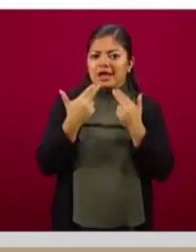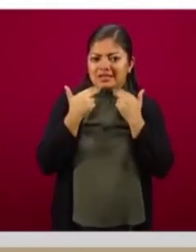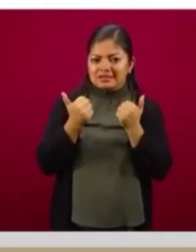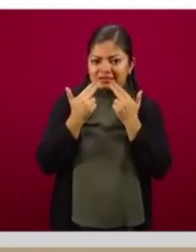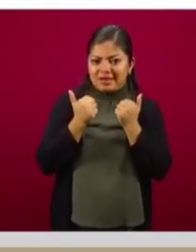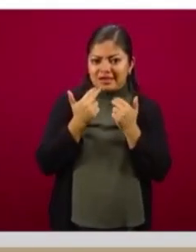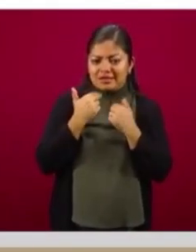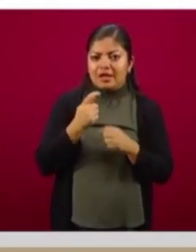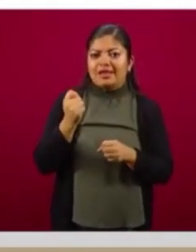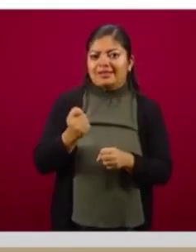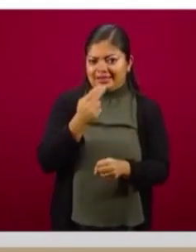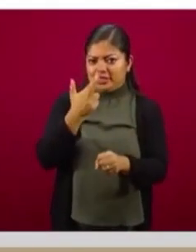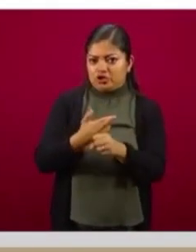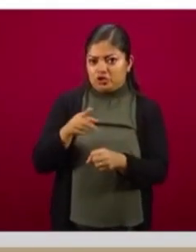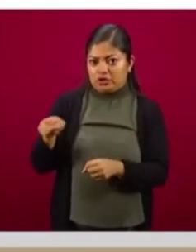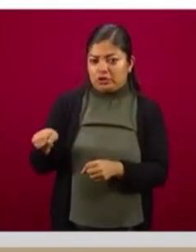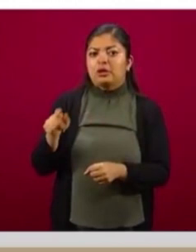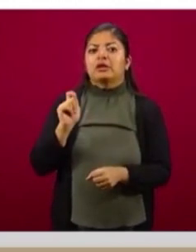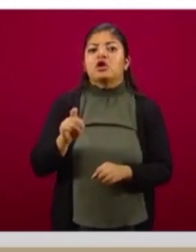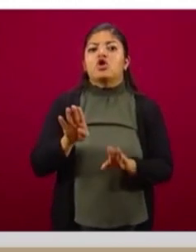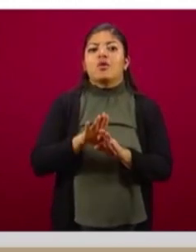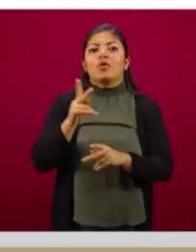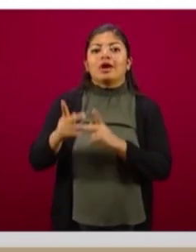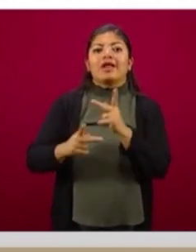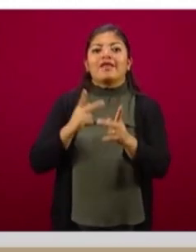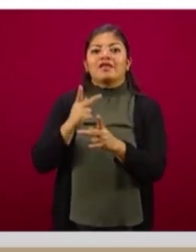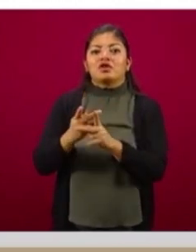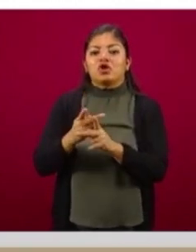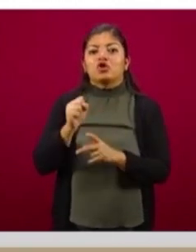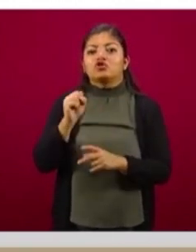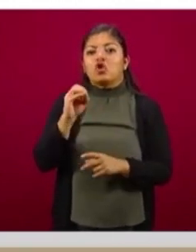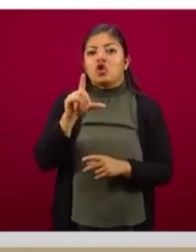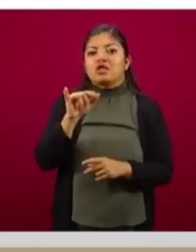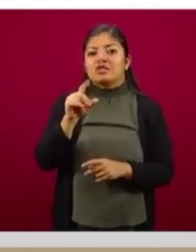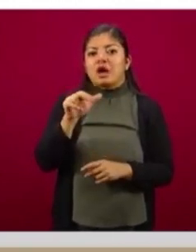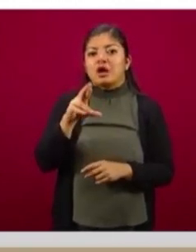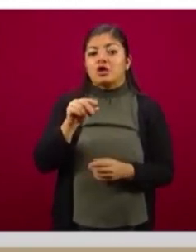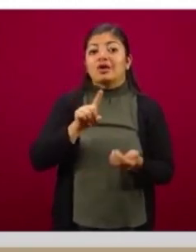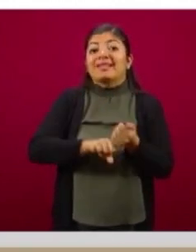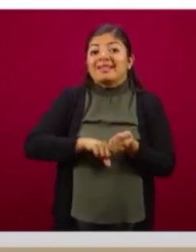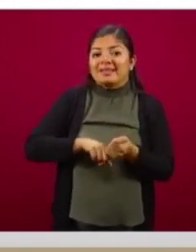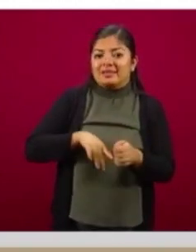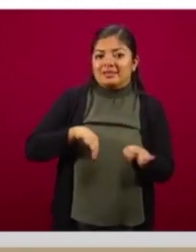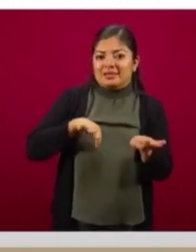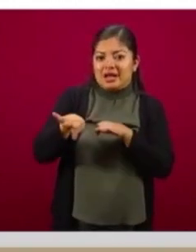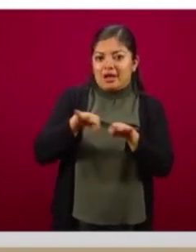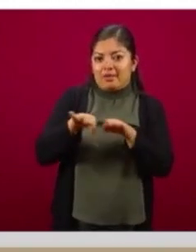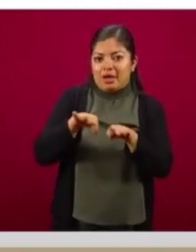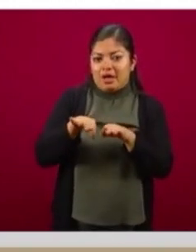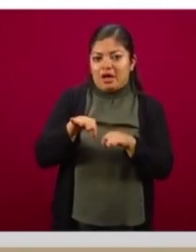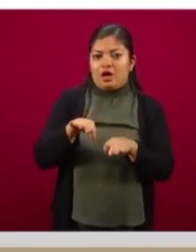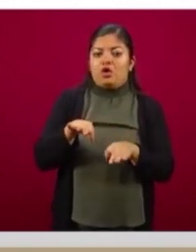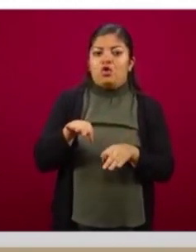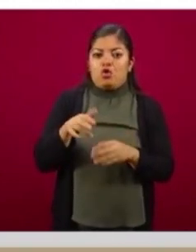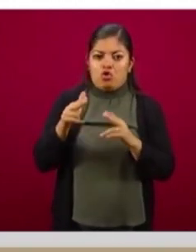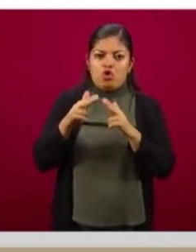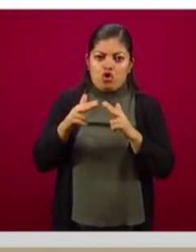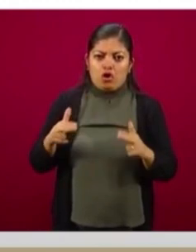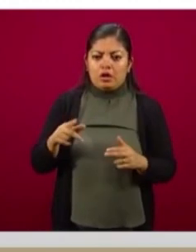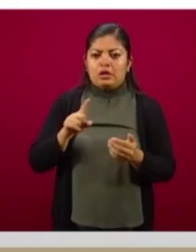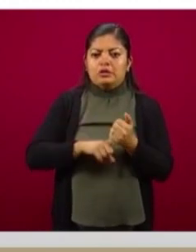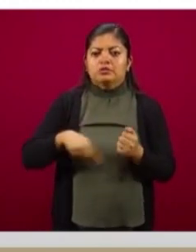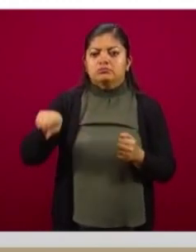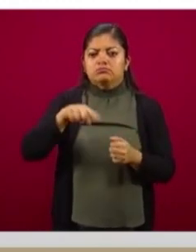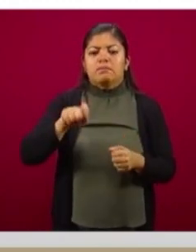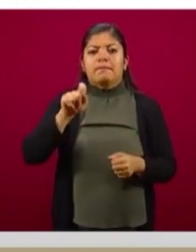de la tesorería que son los créditos solidarios a las personas trabajadoras del hogar a este universo de 222 mil 300 que